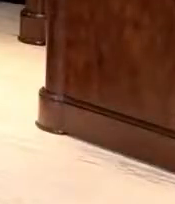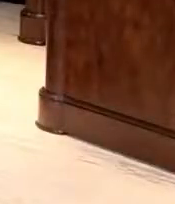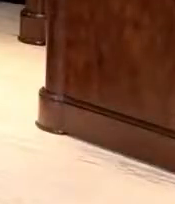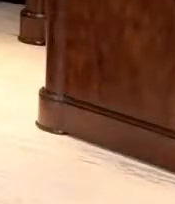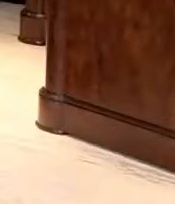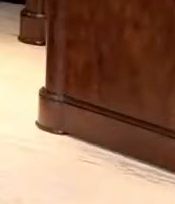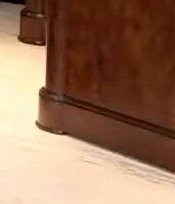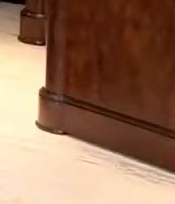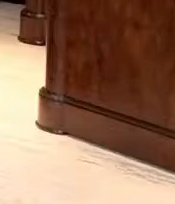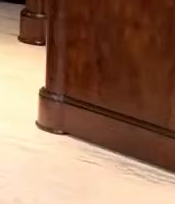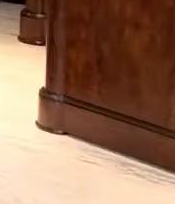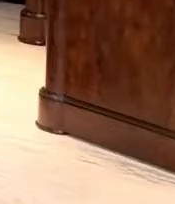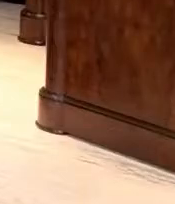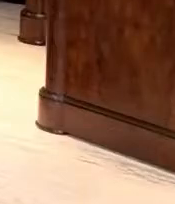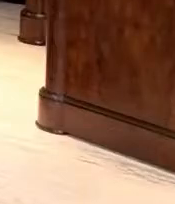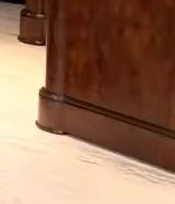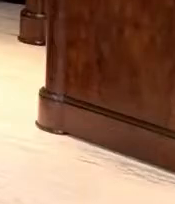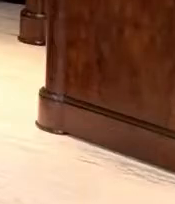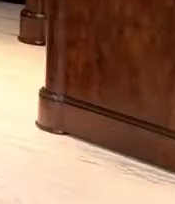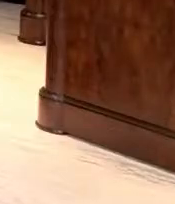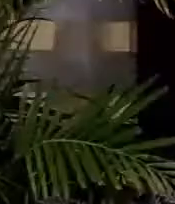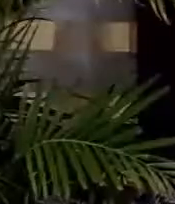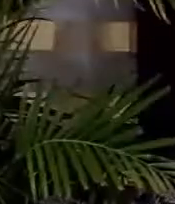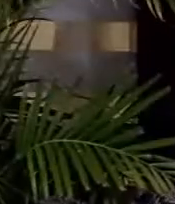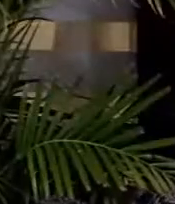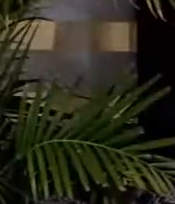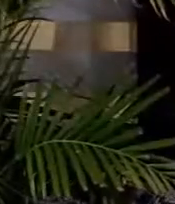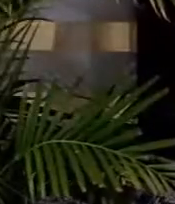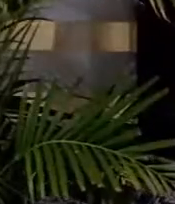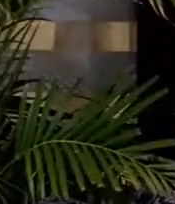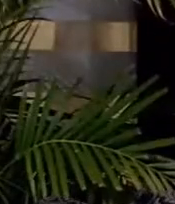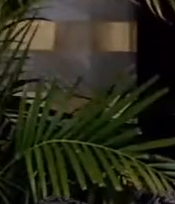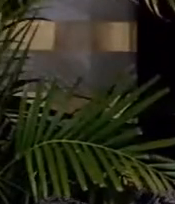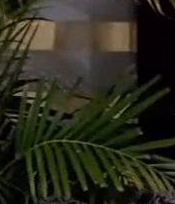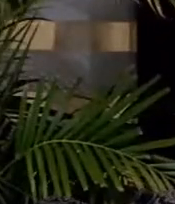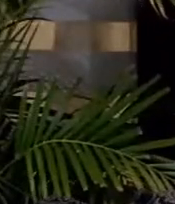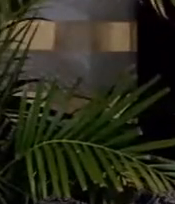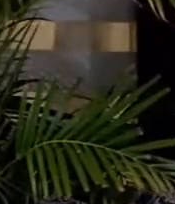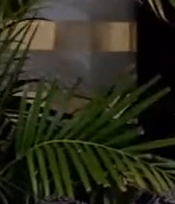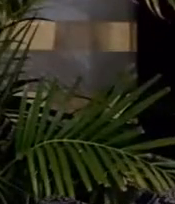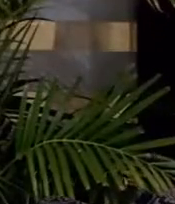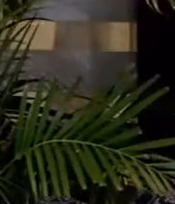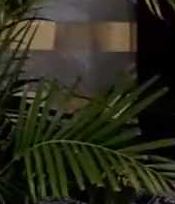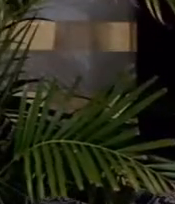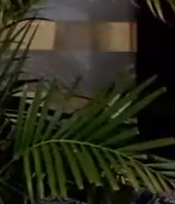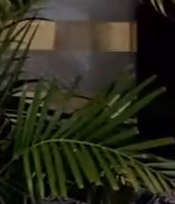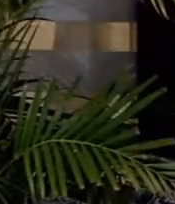a aprender la lengua maya. Vamos a aprender cómo felicitar a las mamás.